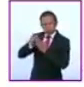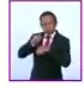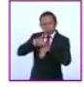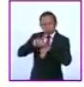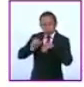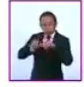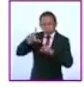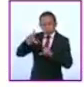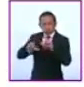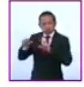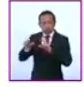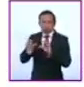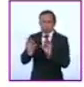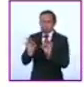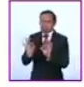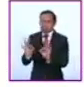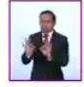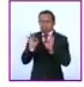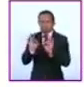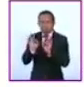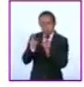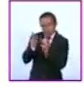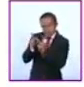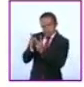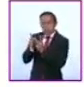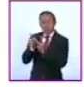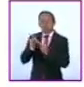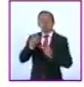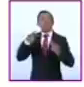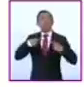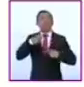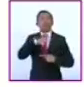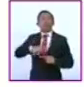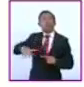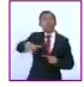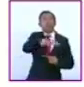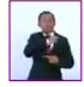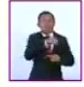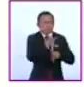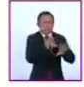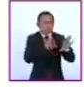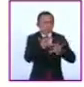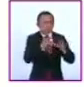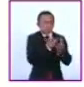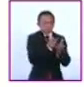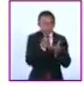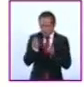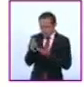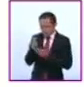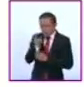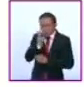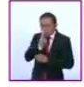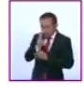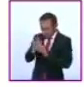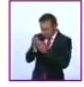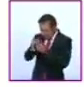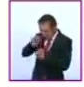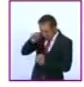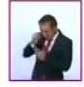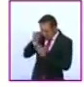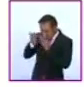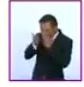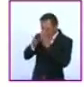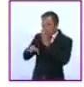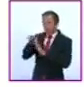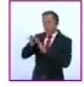alto grado de precisión a partir de una muestra representativa las tendencias de votación que tendrán cada uno de los